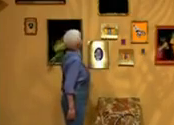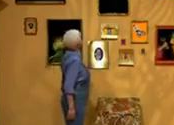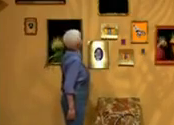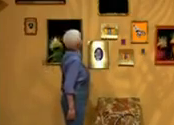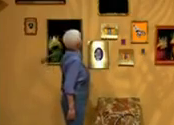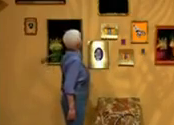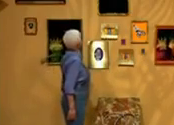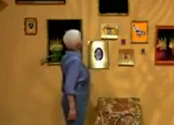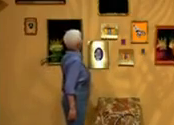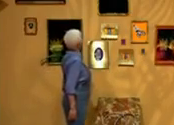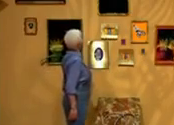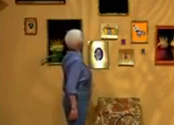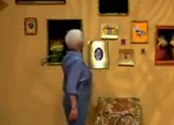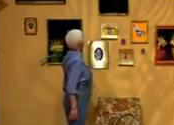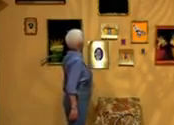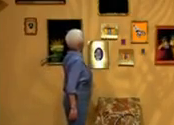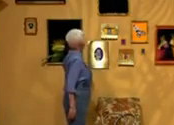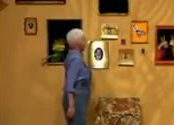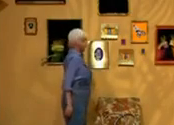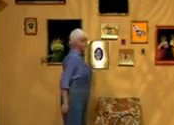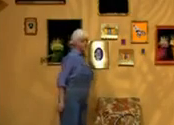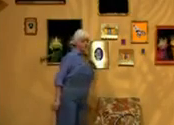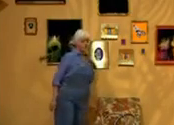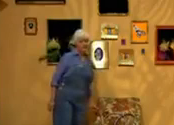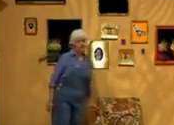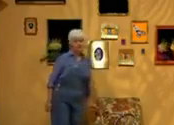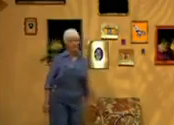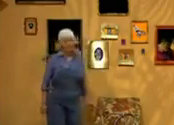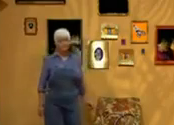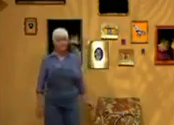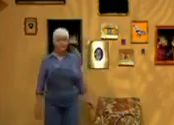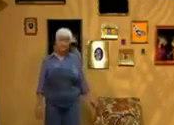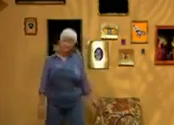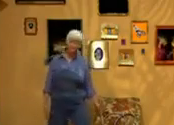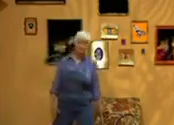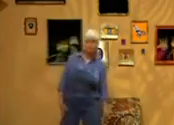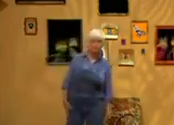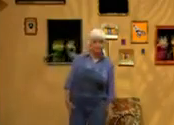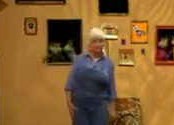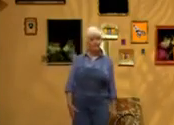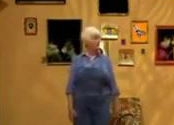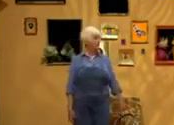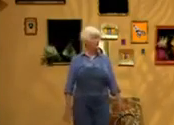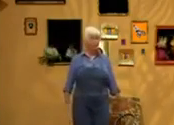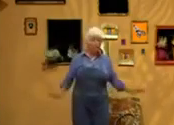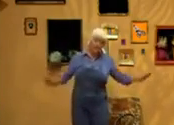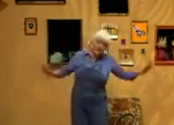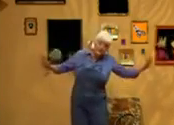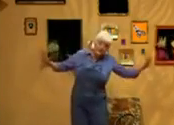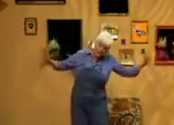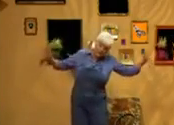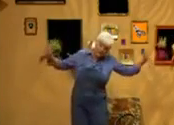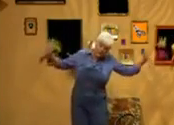¡Meunet! ¡Meunet! ¡Meunet! ¡Meunet! ¡Nunca está! ¡Meunet! Bueno. ¡Meunet!